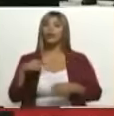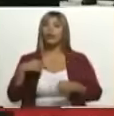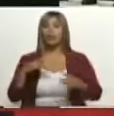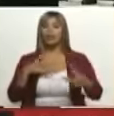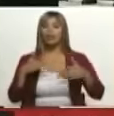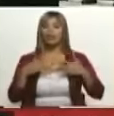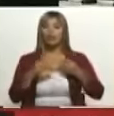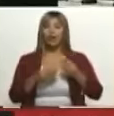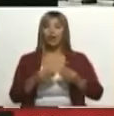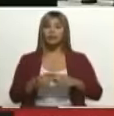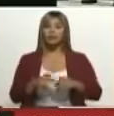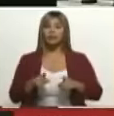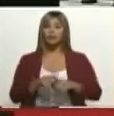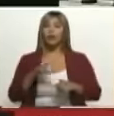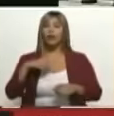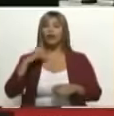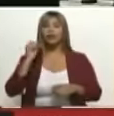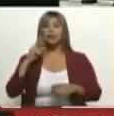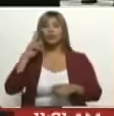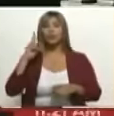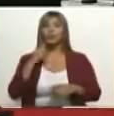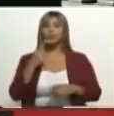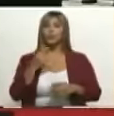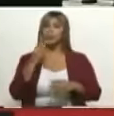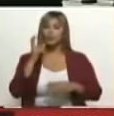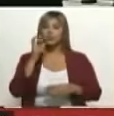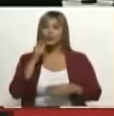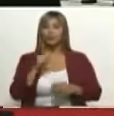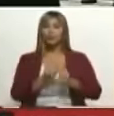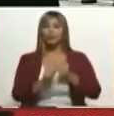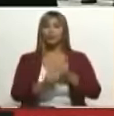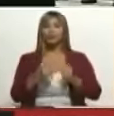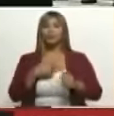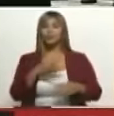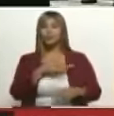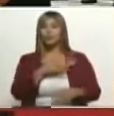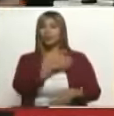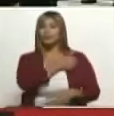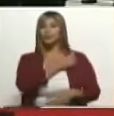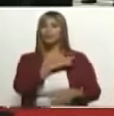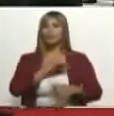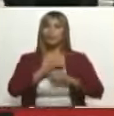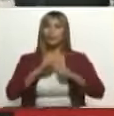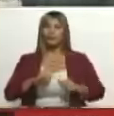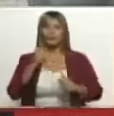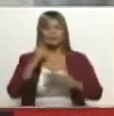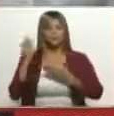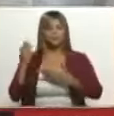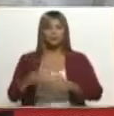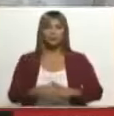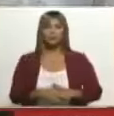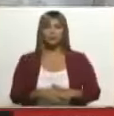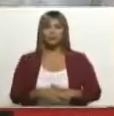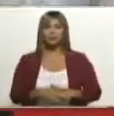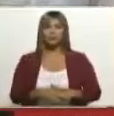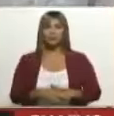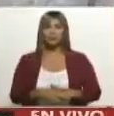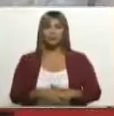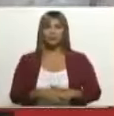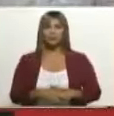esta operación Cacique Guaycaipura. Escuchamos inmediatamente al vicepresidente sectorial, Remigio Ceballos Techazo. Vicepresidente, buenos días, estamos en